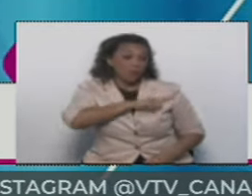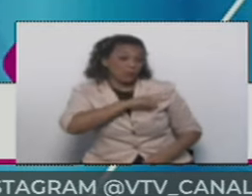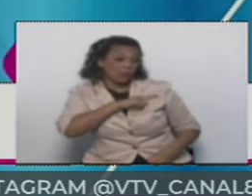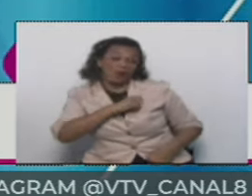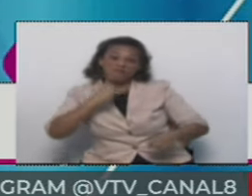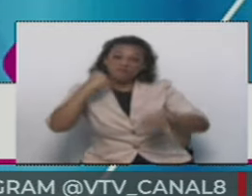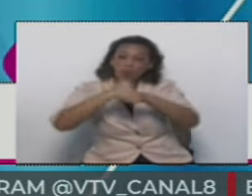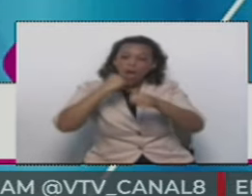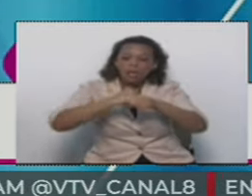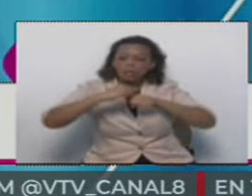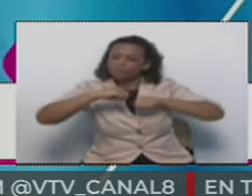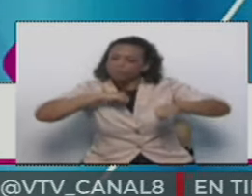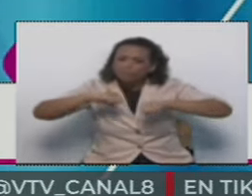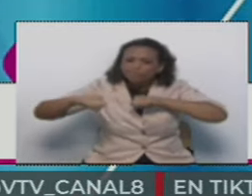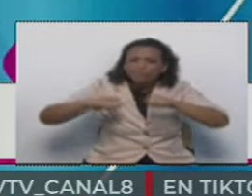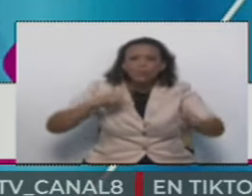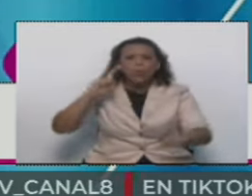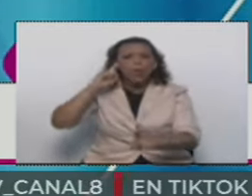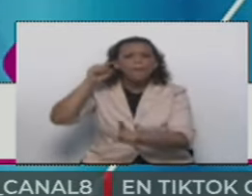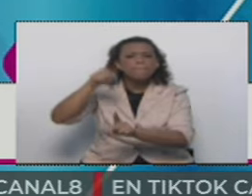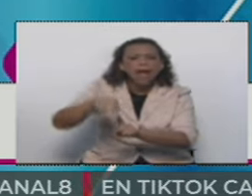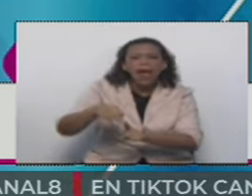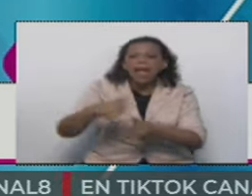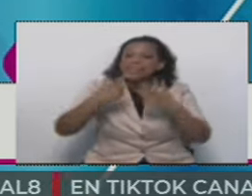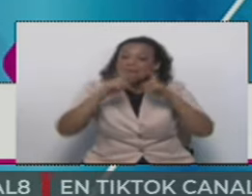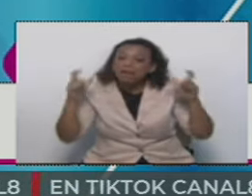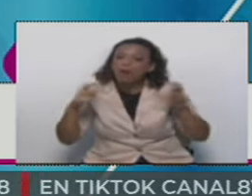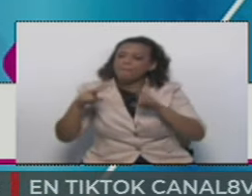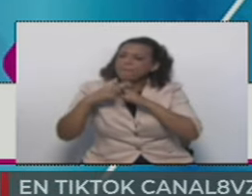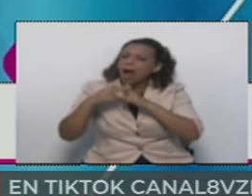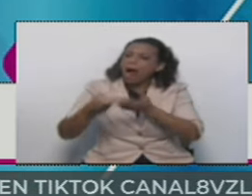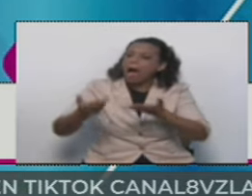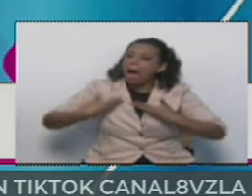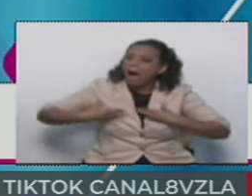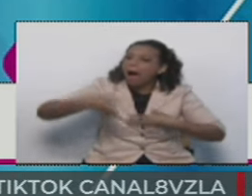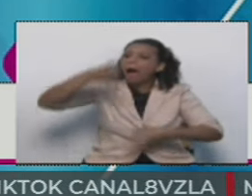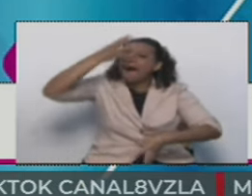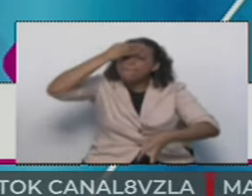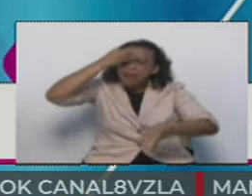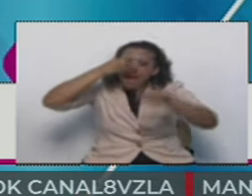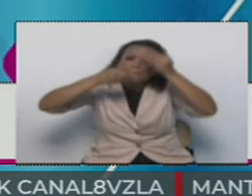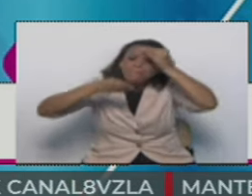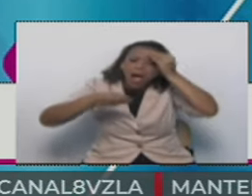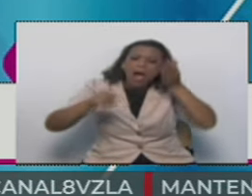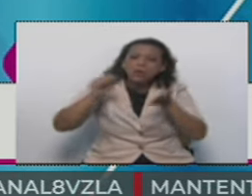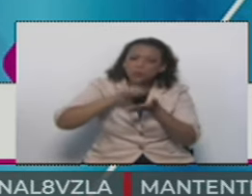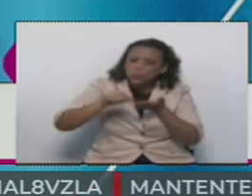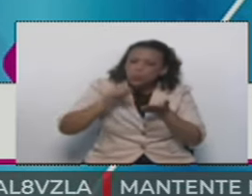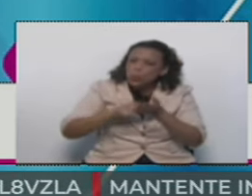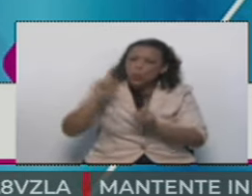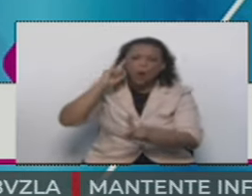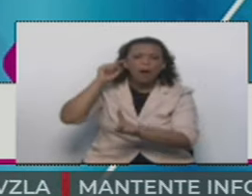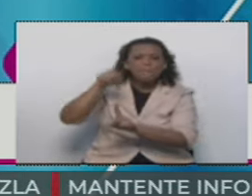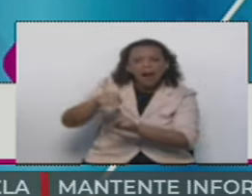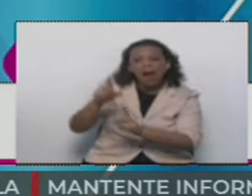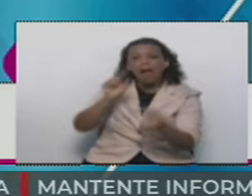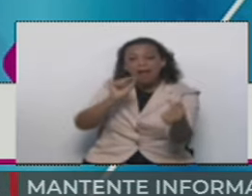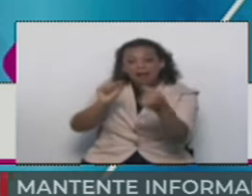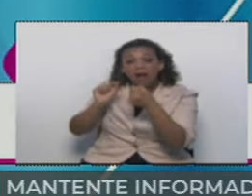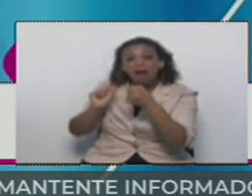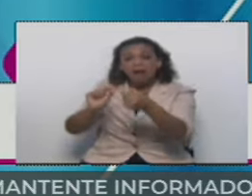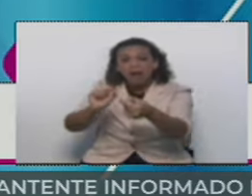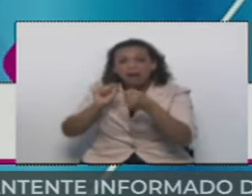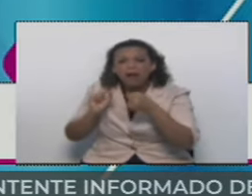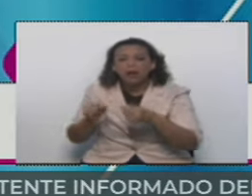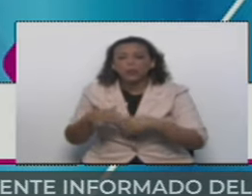fuerza, de ataque hacia estas herramientas que hemos tenido, que son directamente el debate